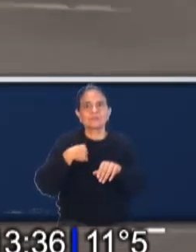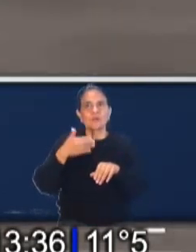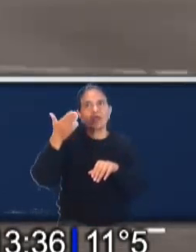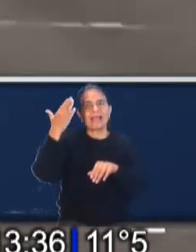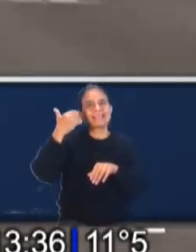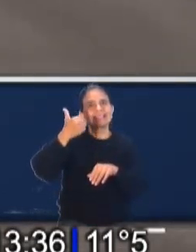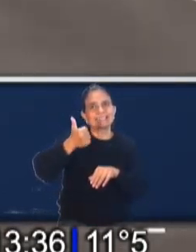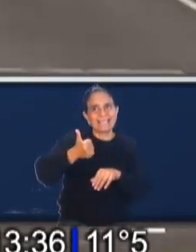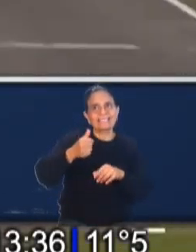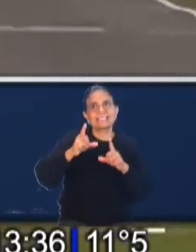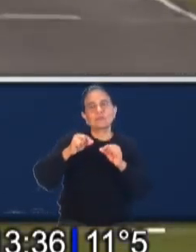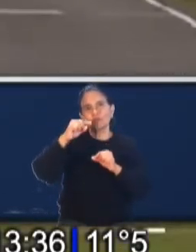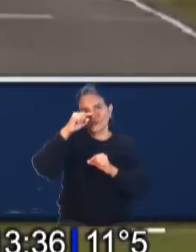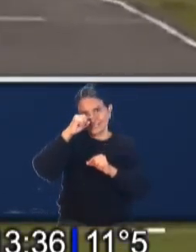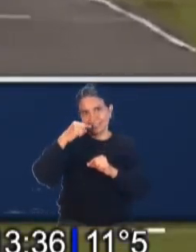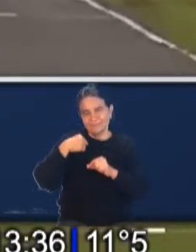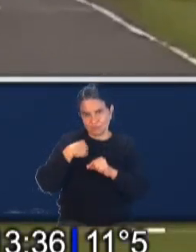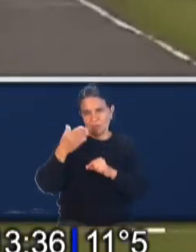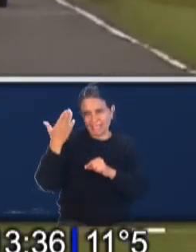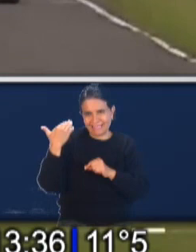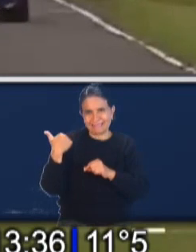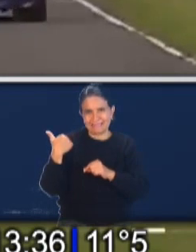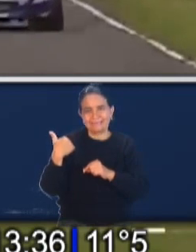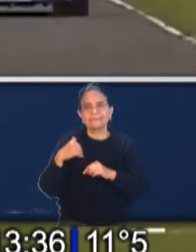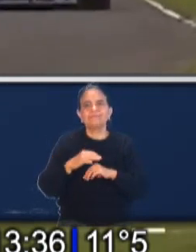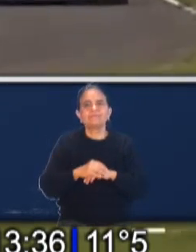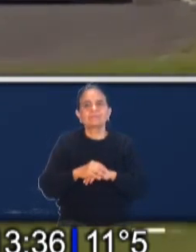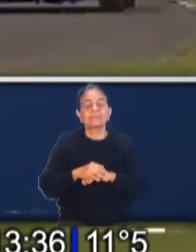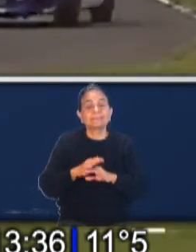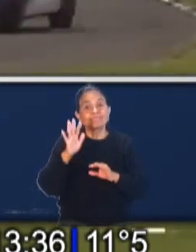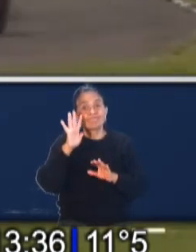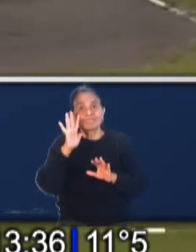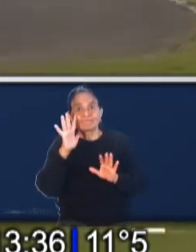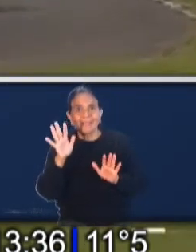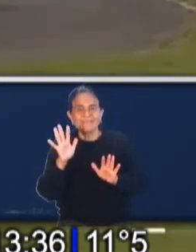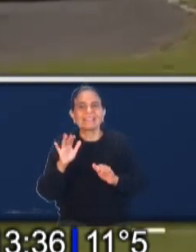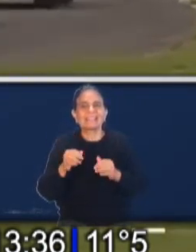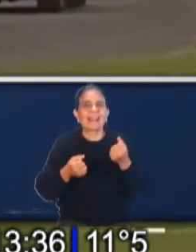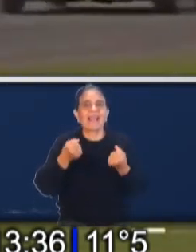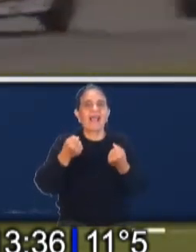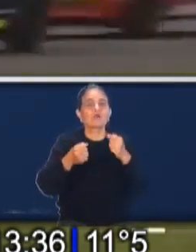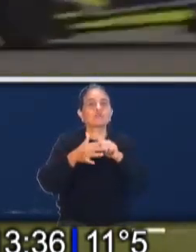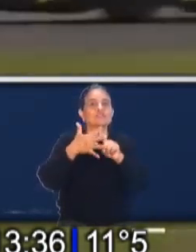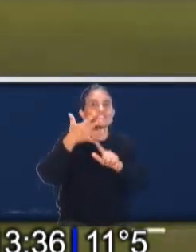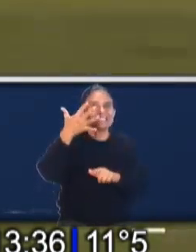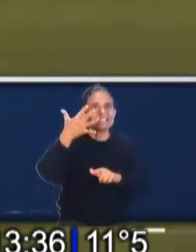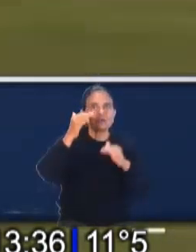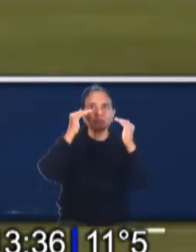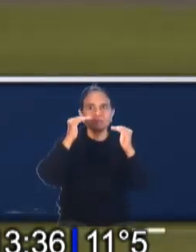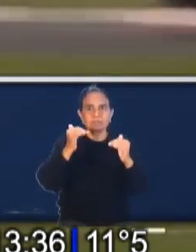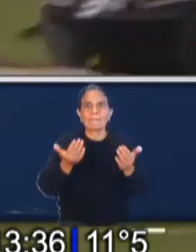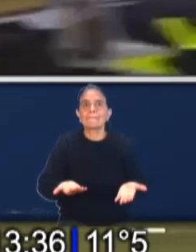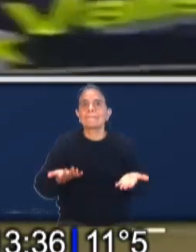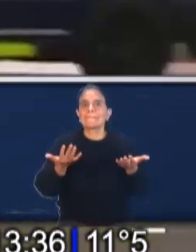sumas kilos. Así que bueno, esa también es una de las expectativas que hay porque los primeros cinco autos están bastante pesados.